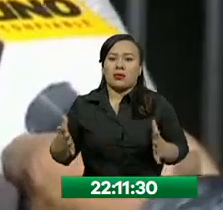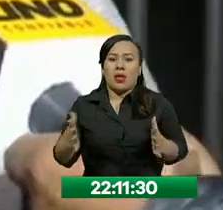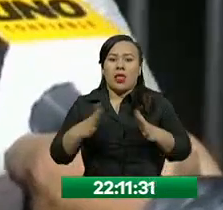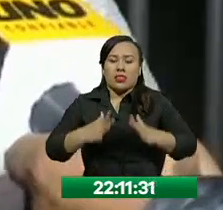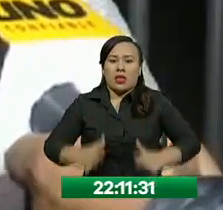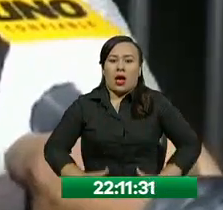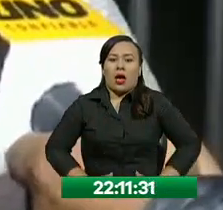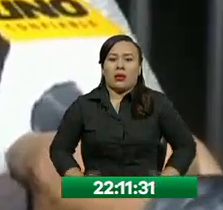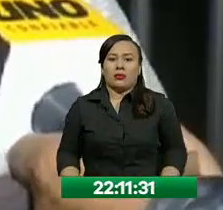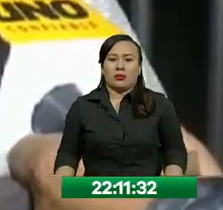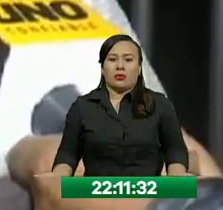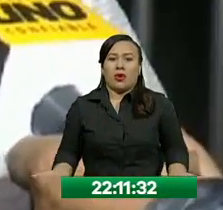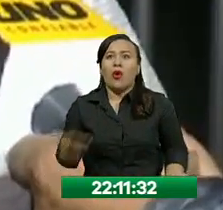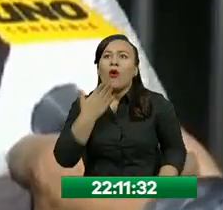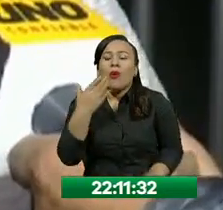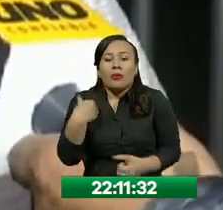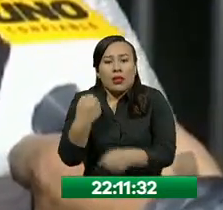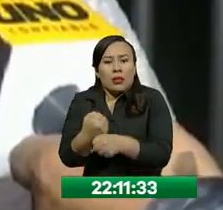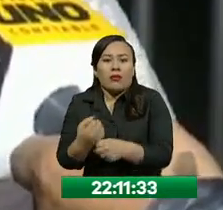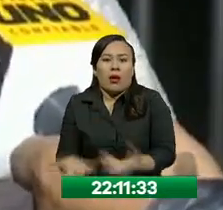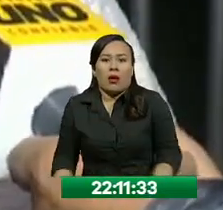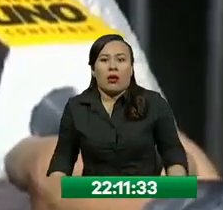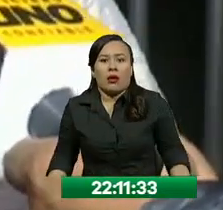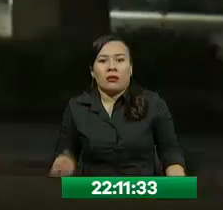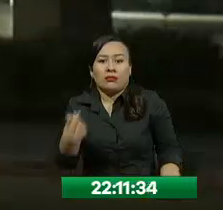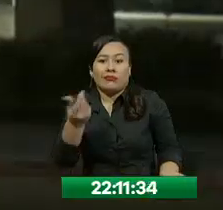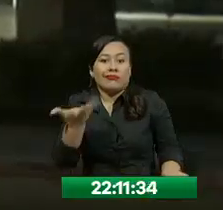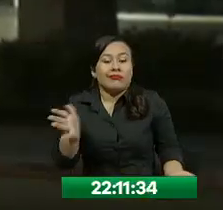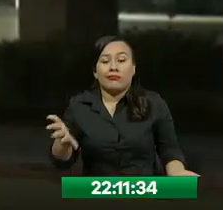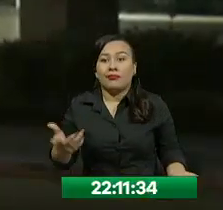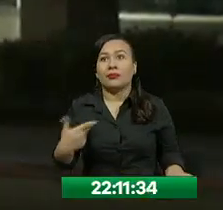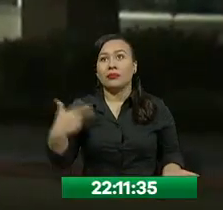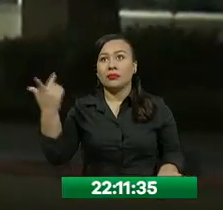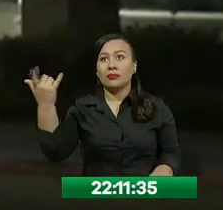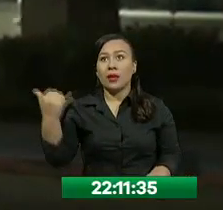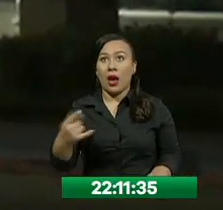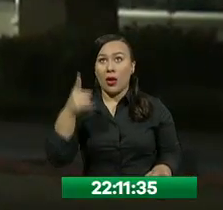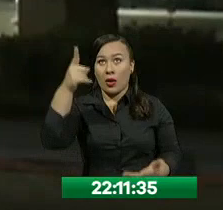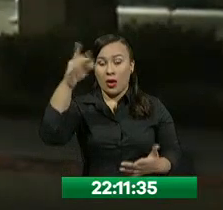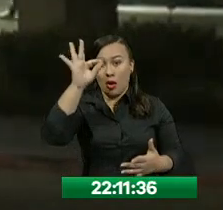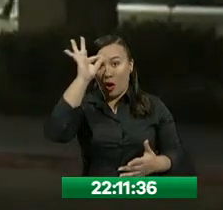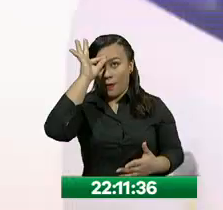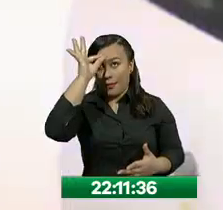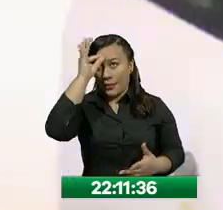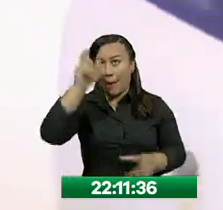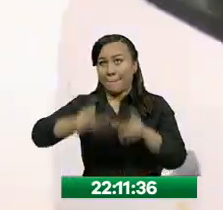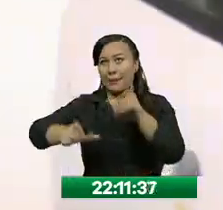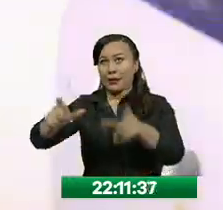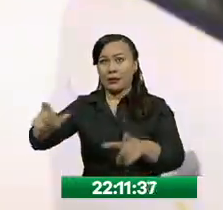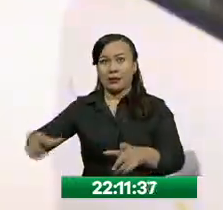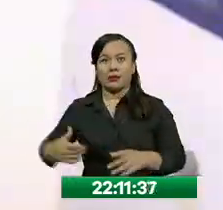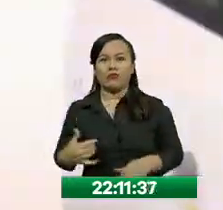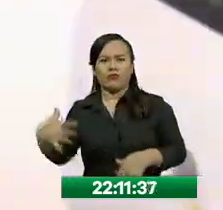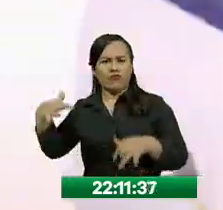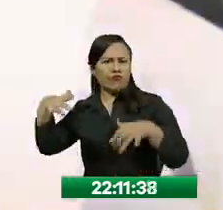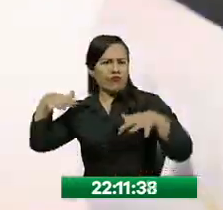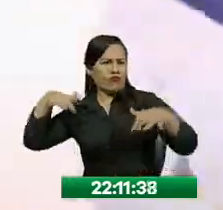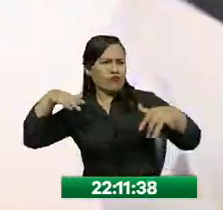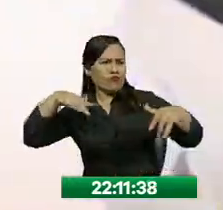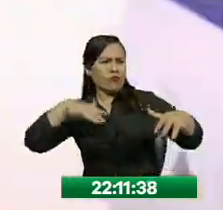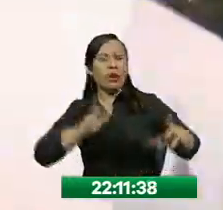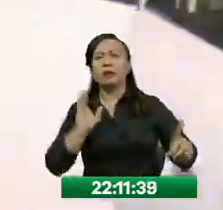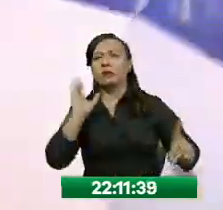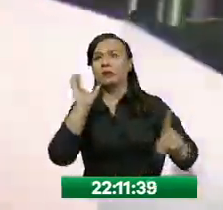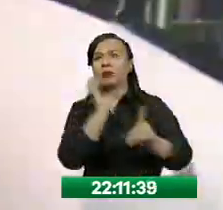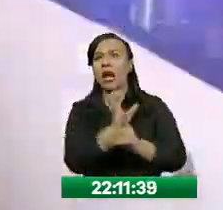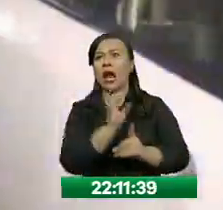le intentaron robarle y él no se dejó y por eso lo apuñalaron. Ya en la casa de salud, los ciudadanos tulcaneños protagonizaron una turba con la finalidad de linchar